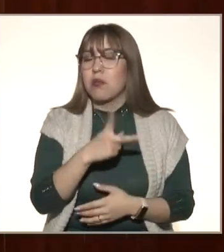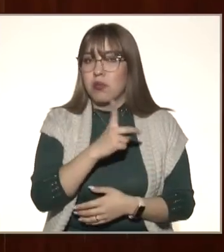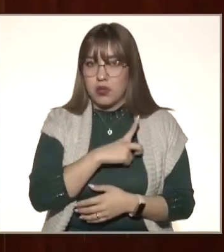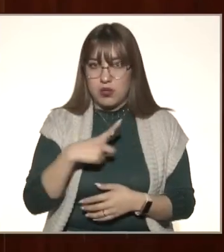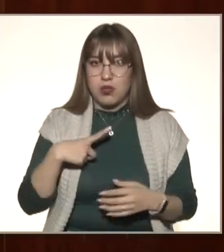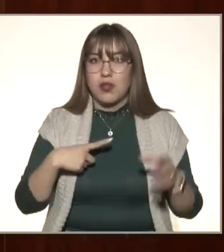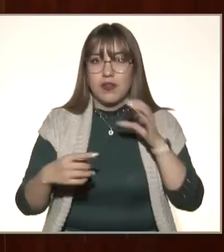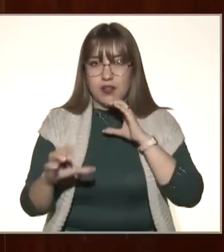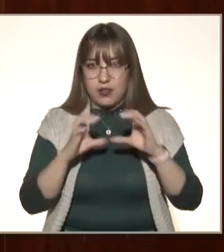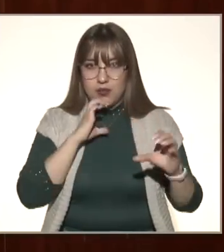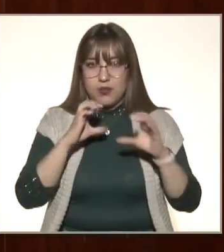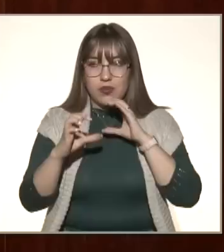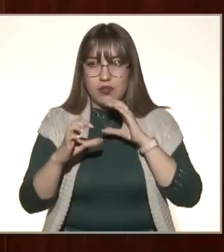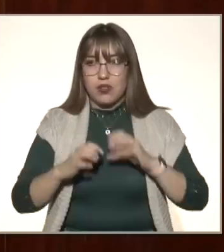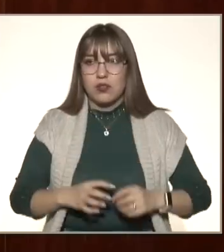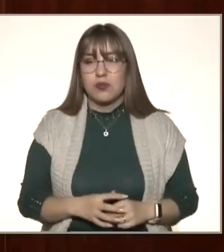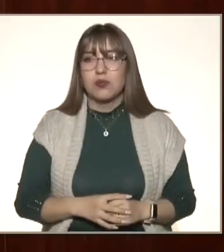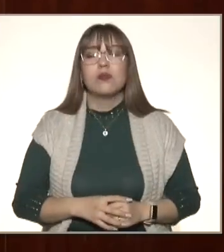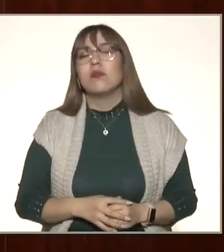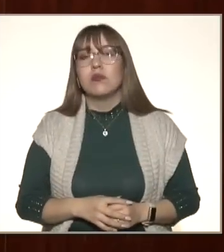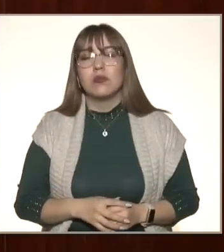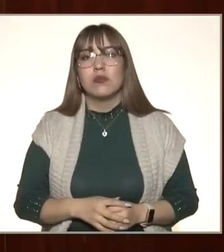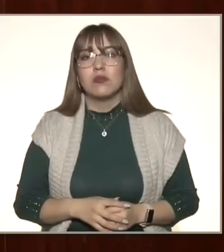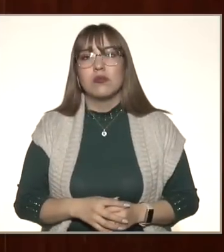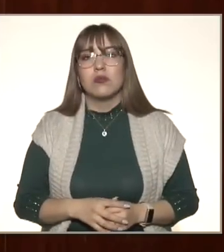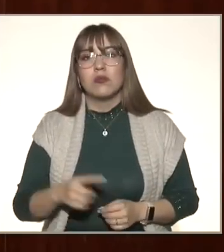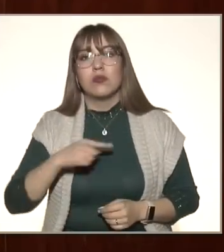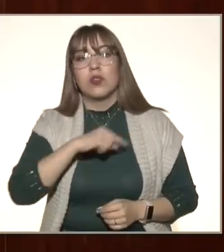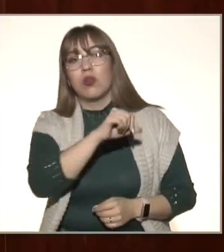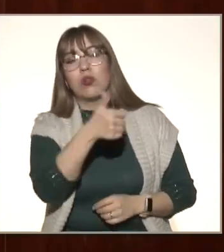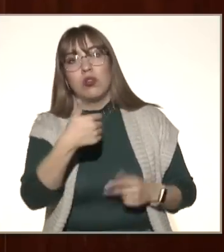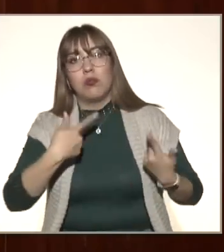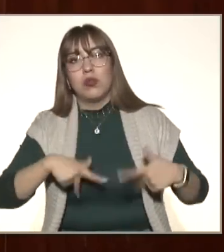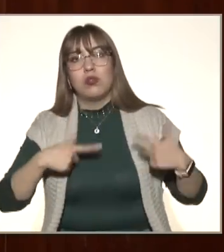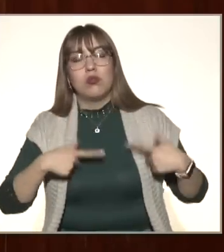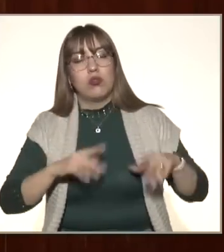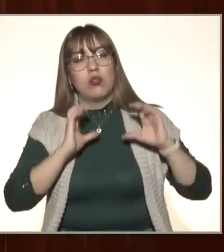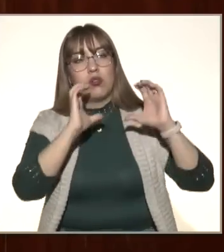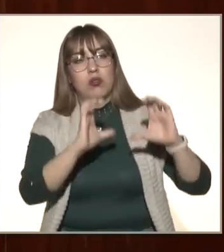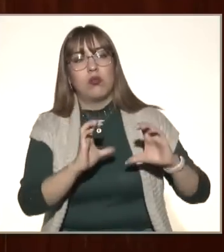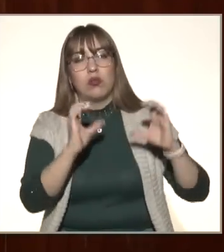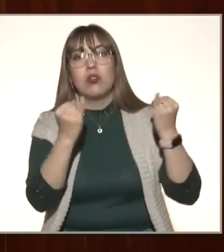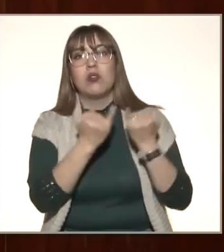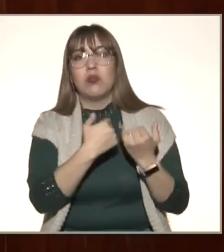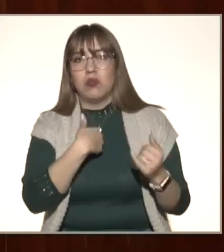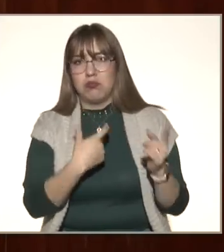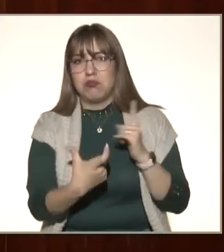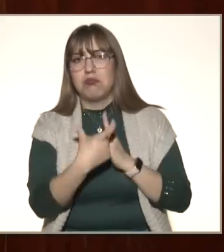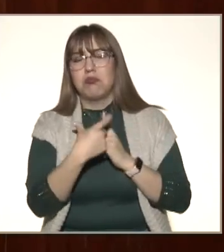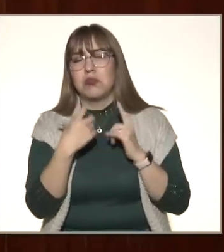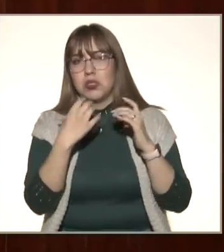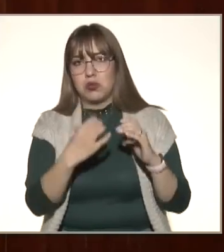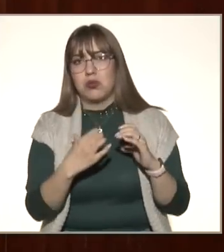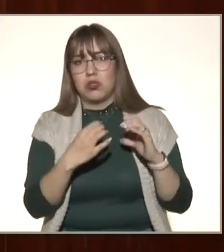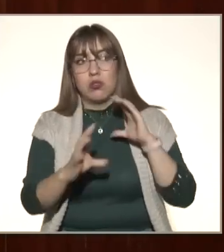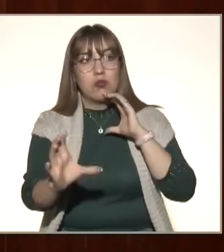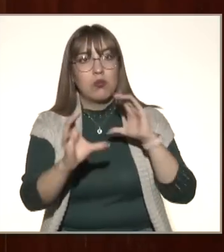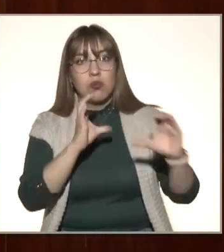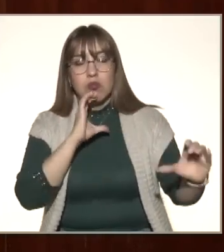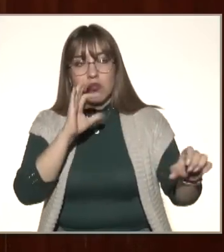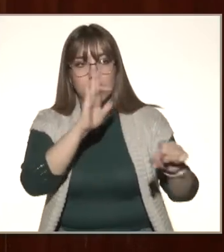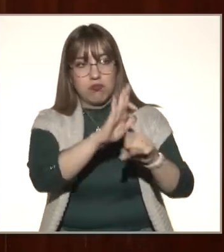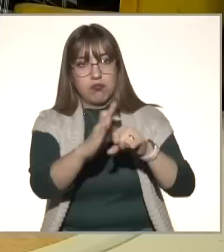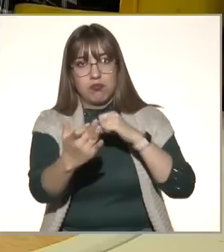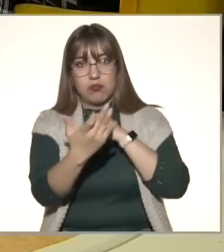comunicación, ¿no? Desde una comunicación que cuide al otro y una comunicación que también me cuide a mí al momento de exponerlo,